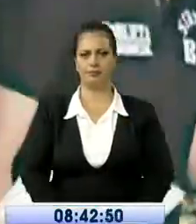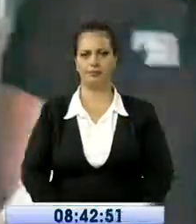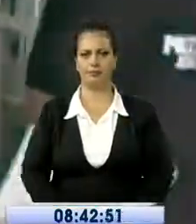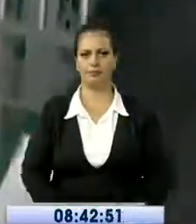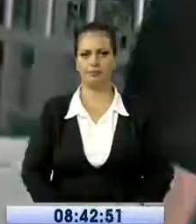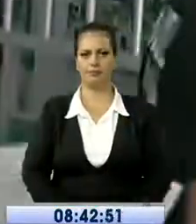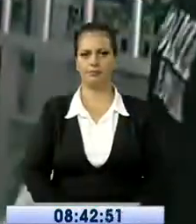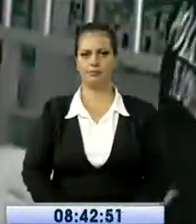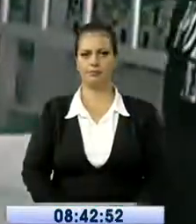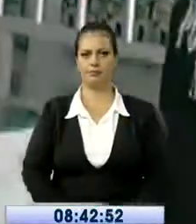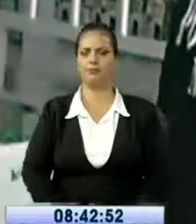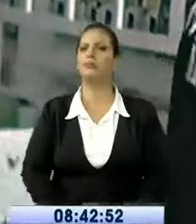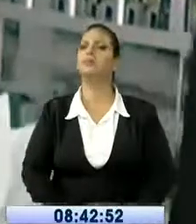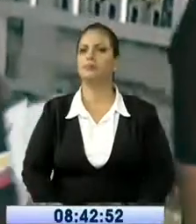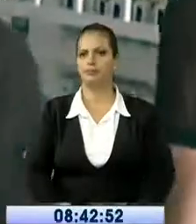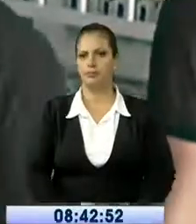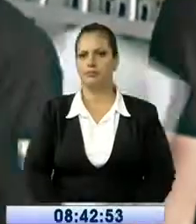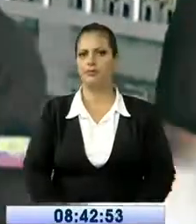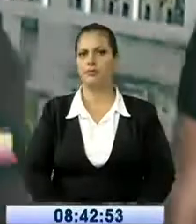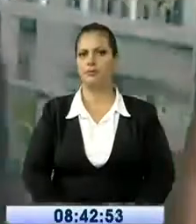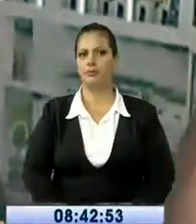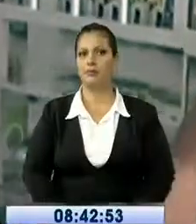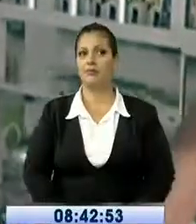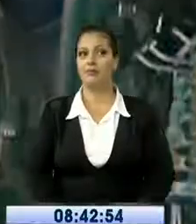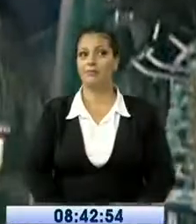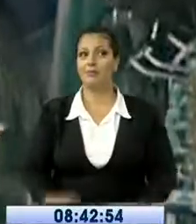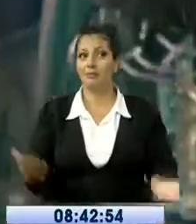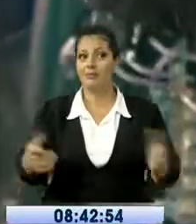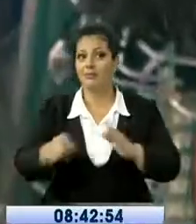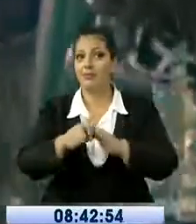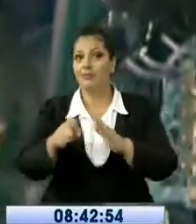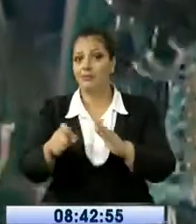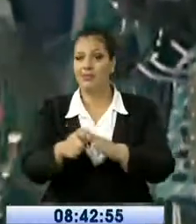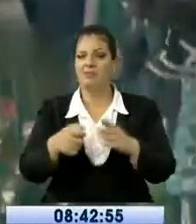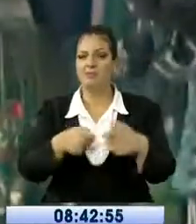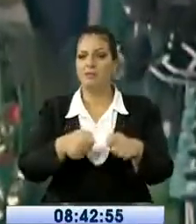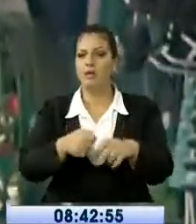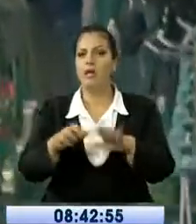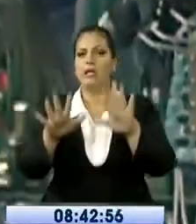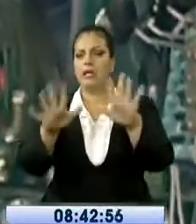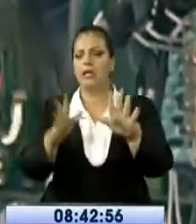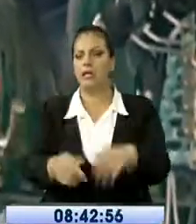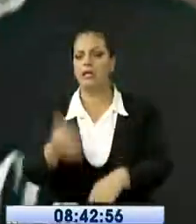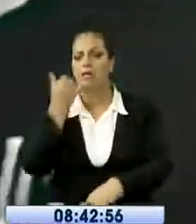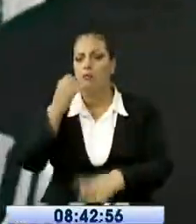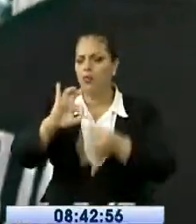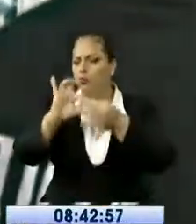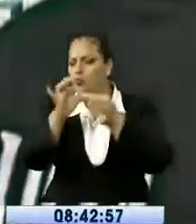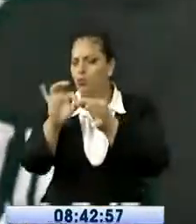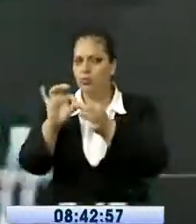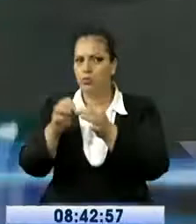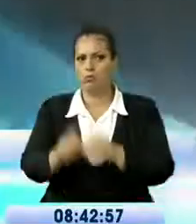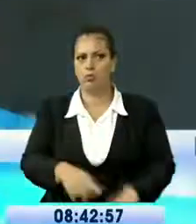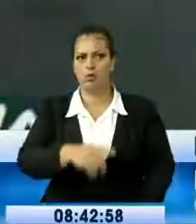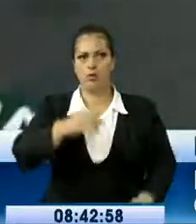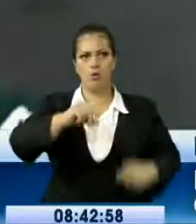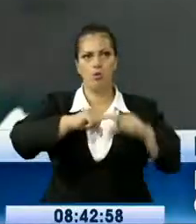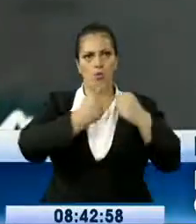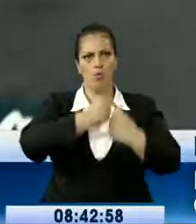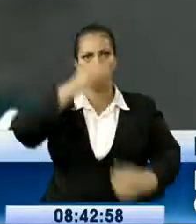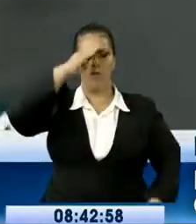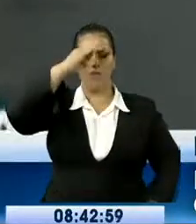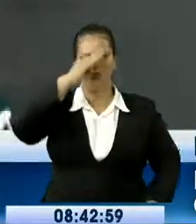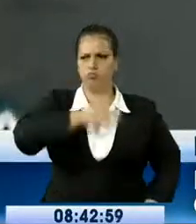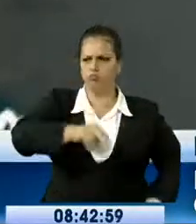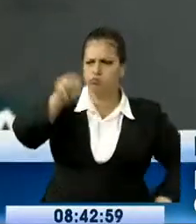En total, 10 talleres de reparación de celulares fueron allanados durante un operativo efectuado por la Brigada Anticriminal